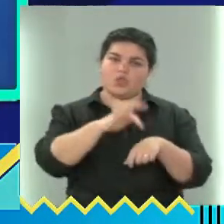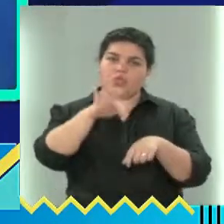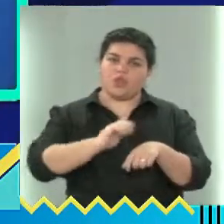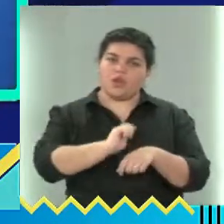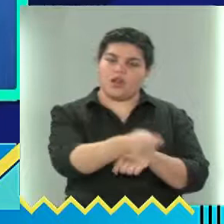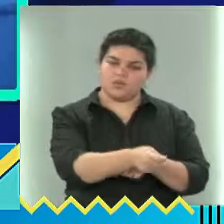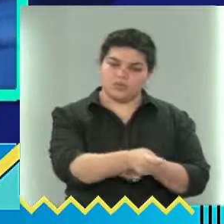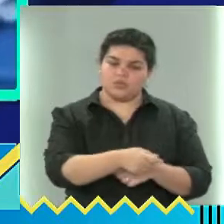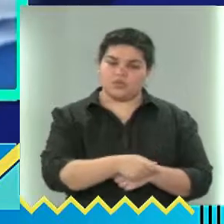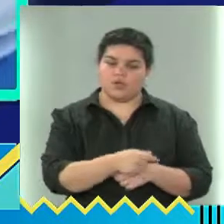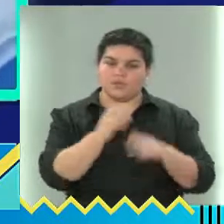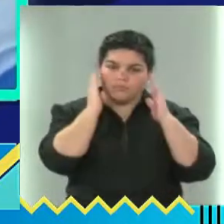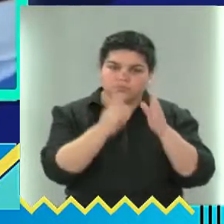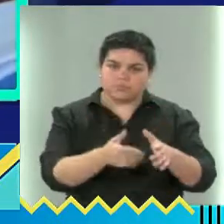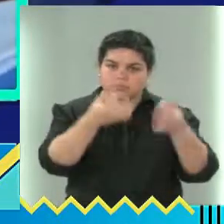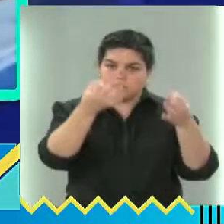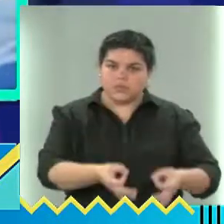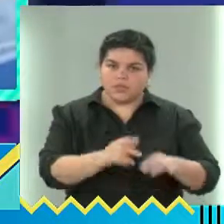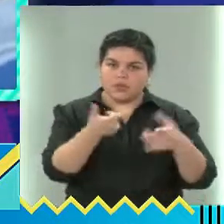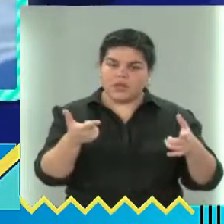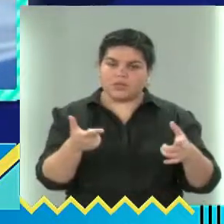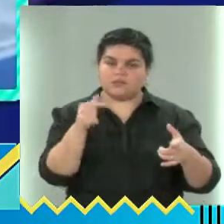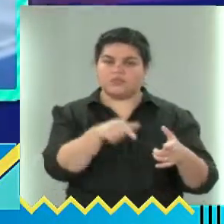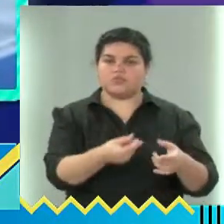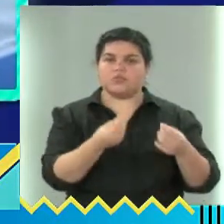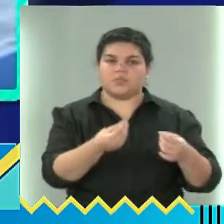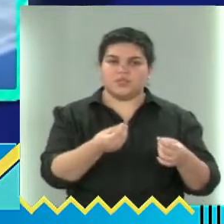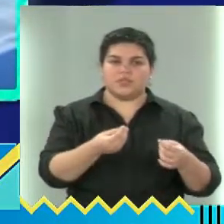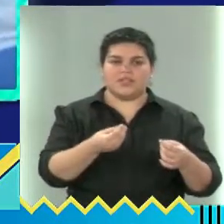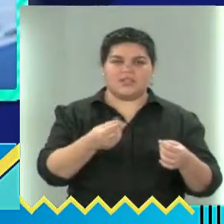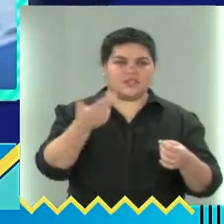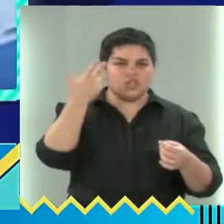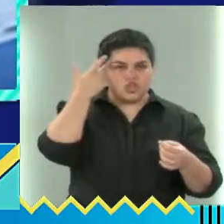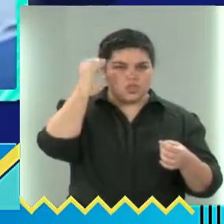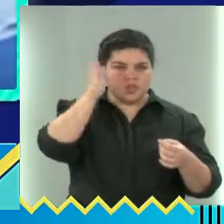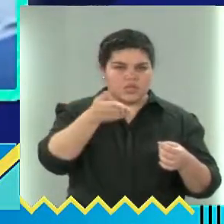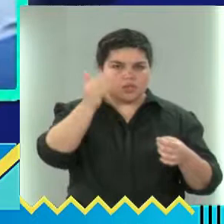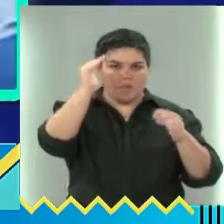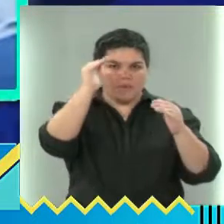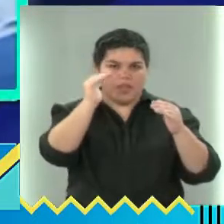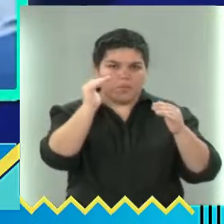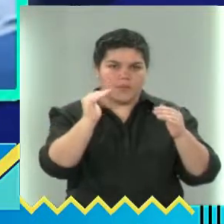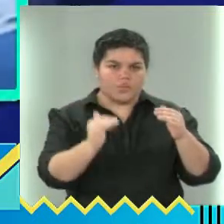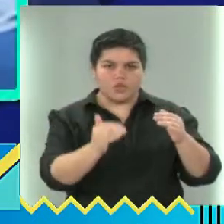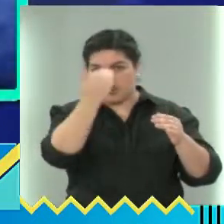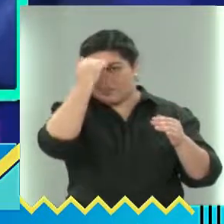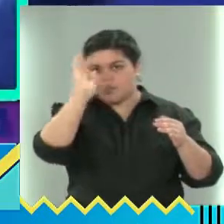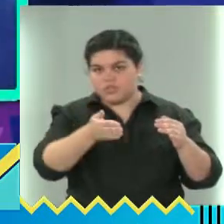y bajamos de ese 18% a casi un 15% en el primer